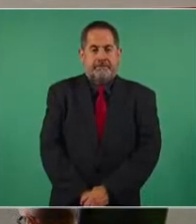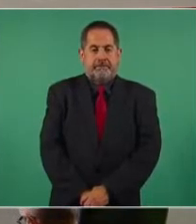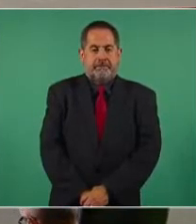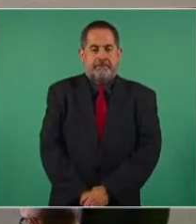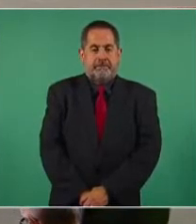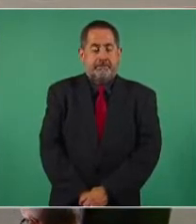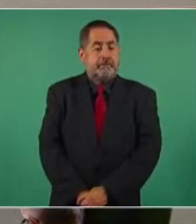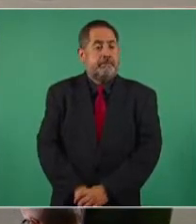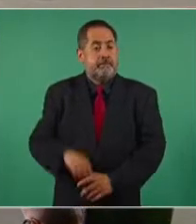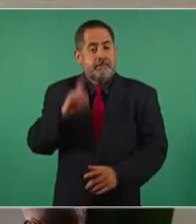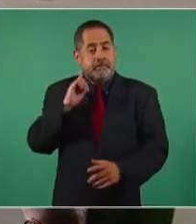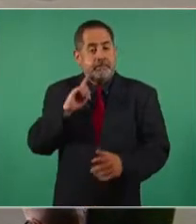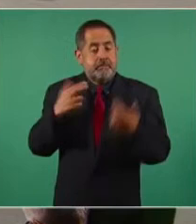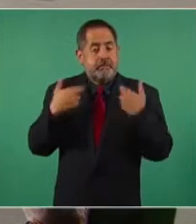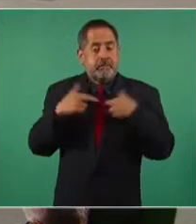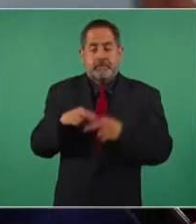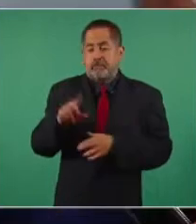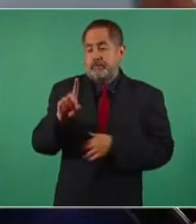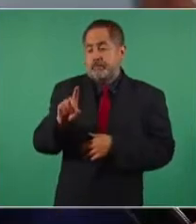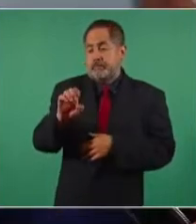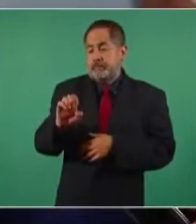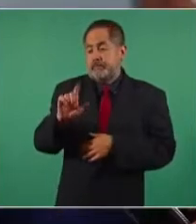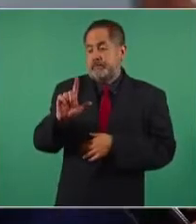la maestra del final